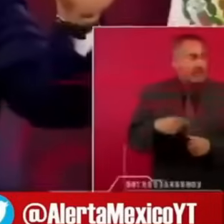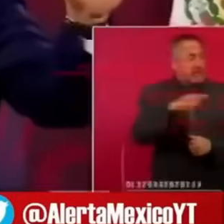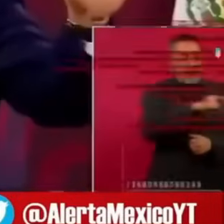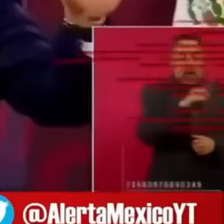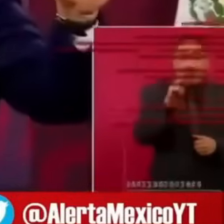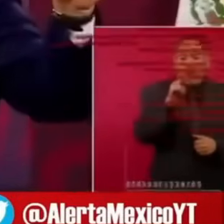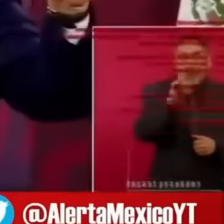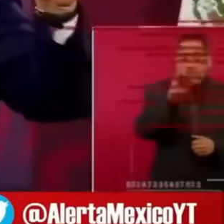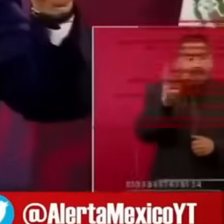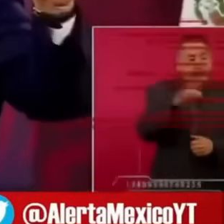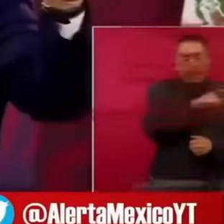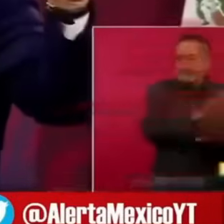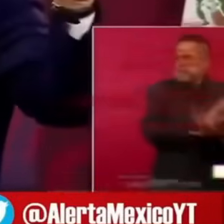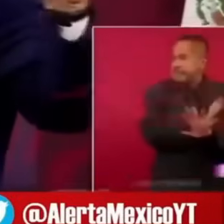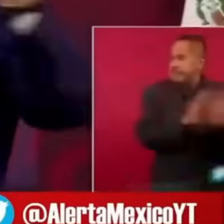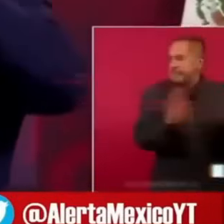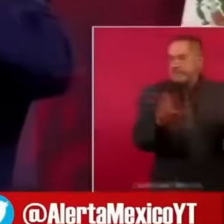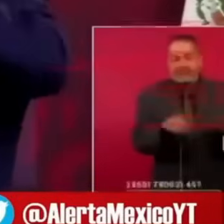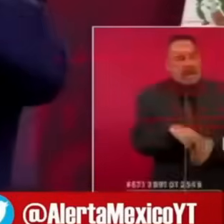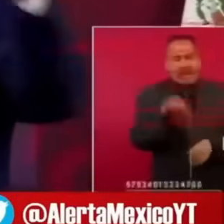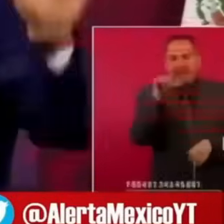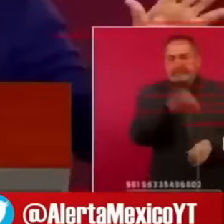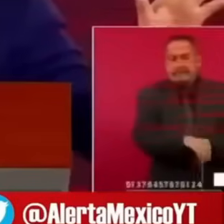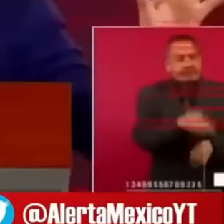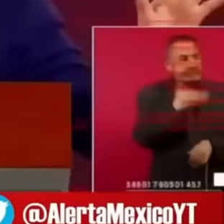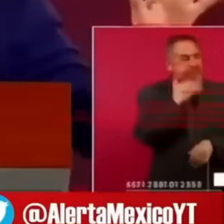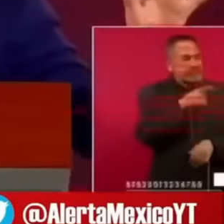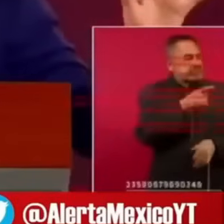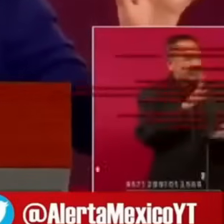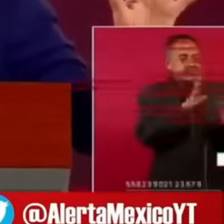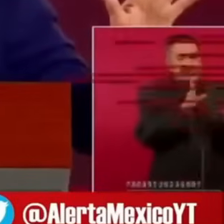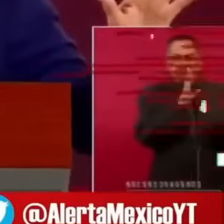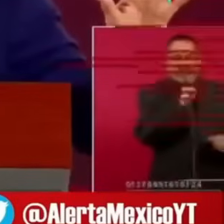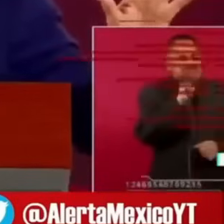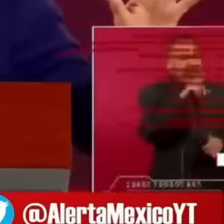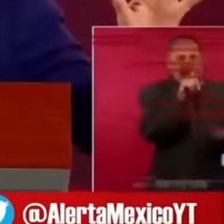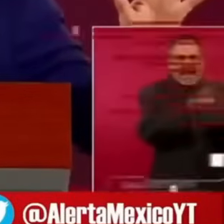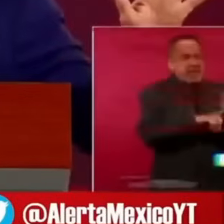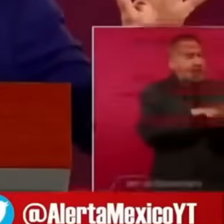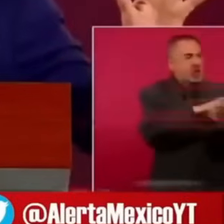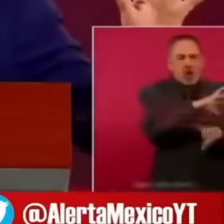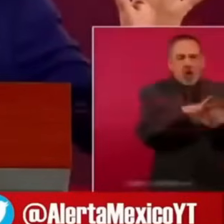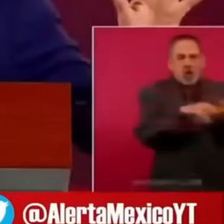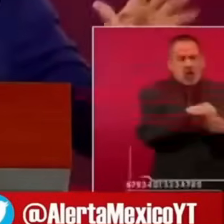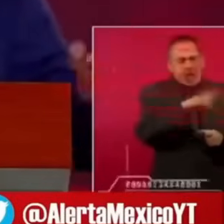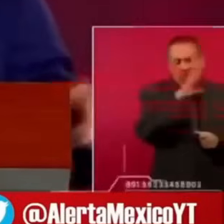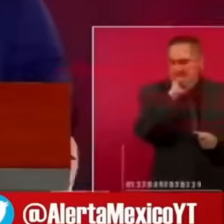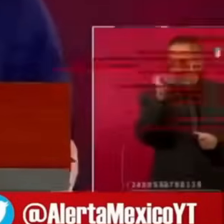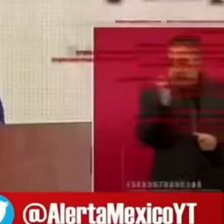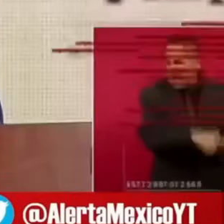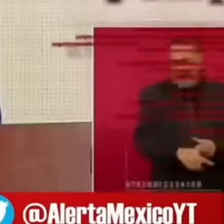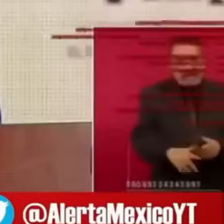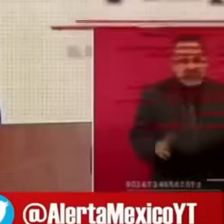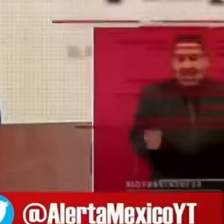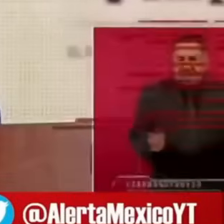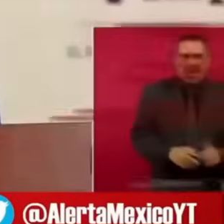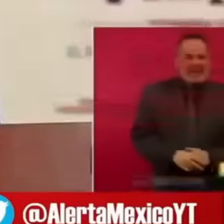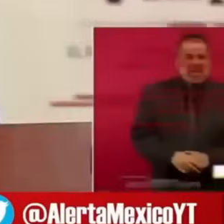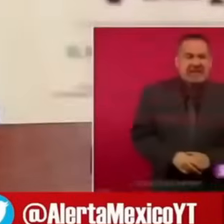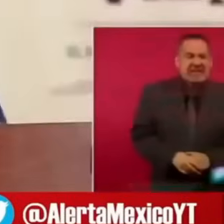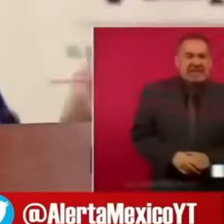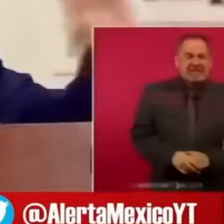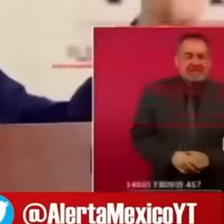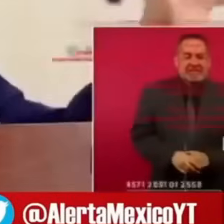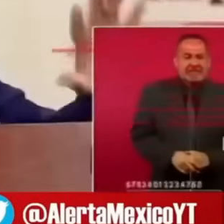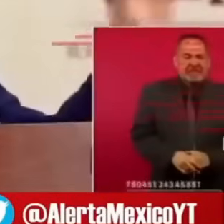la tarea de elegir bien, pero también tiene la responsabilidad de crear una reforma